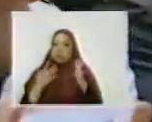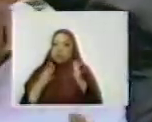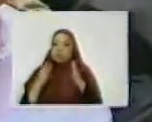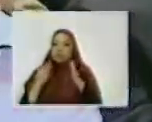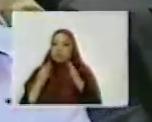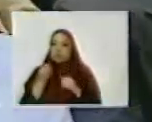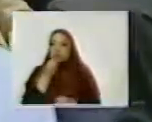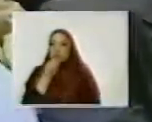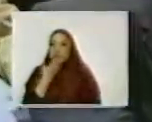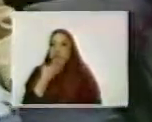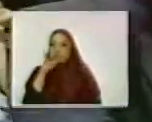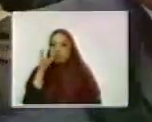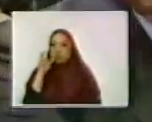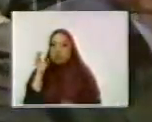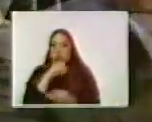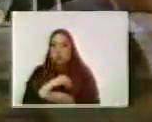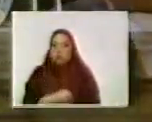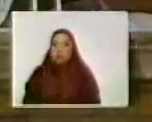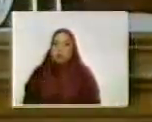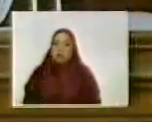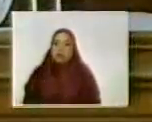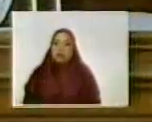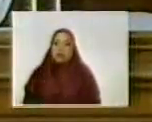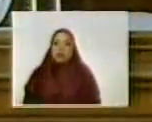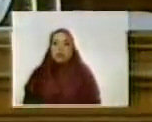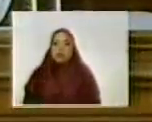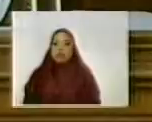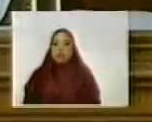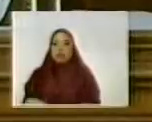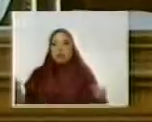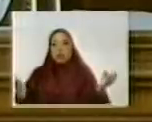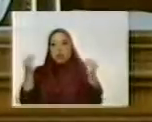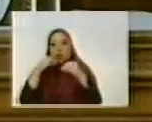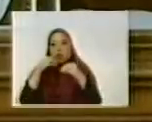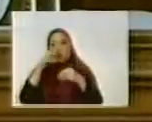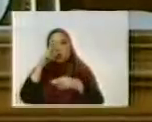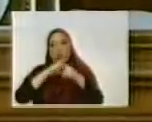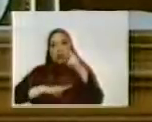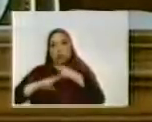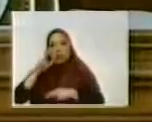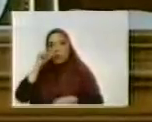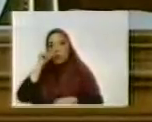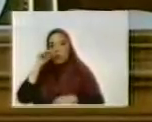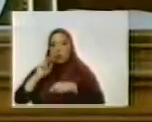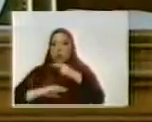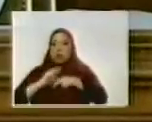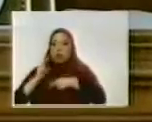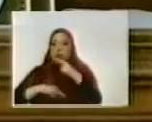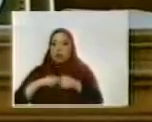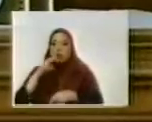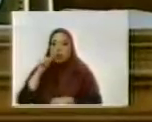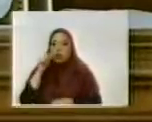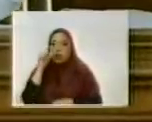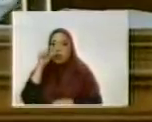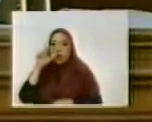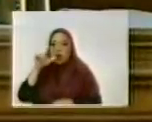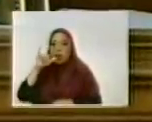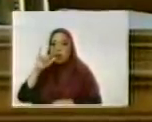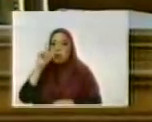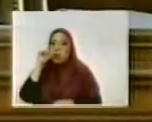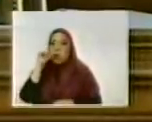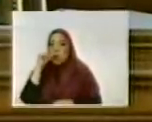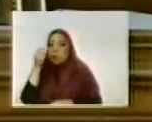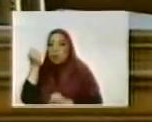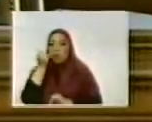bueno, paso a leer el acuerdo, ¿no? Acuerdo constituyente en honor al compatriota revolucionario Alí Rodríguez Araque, hombre